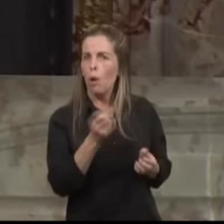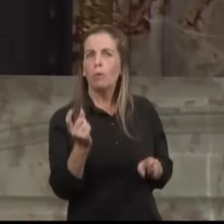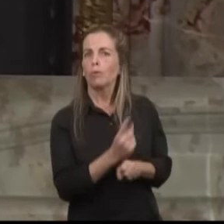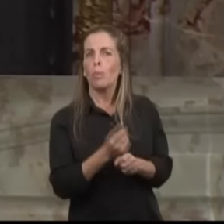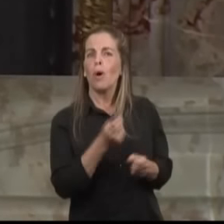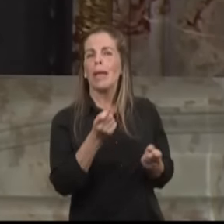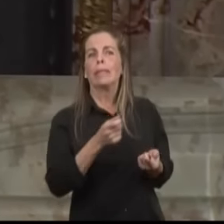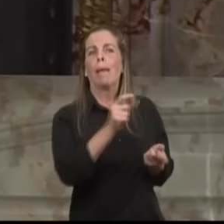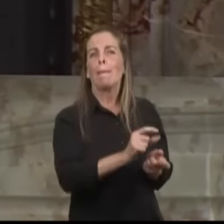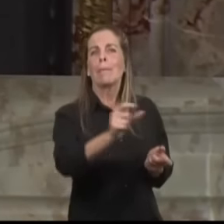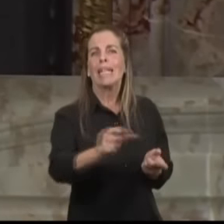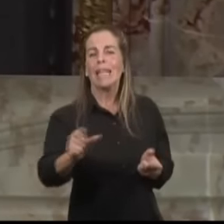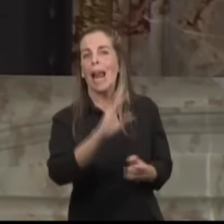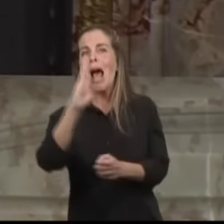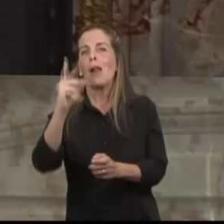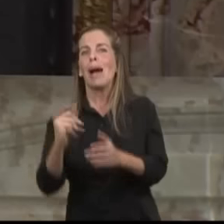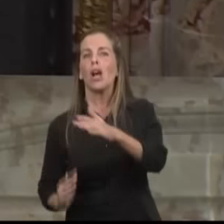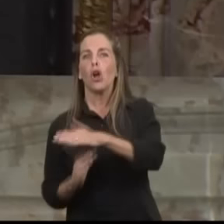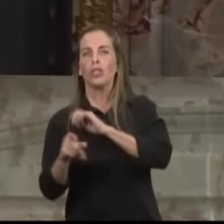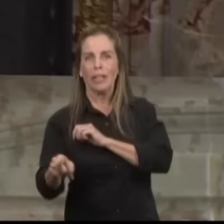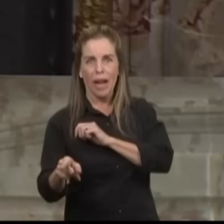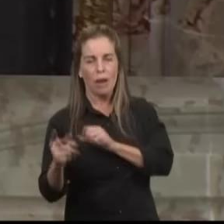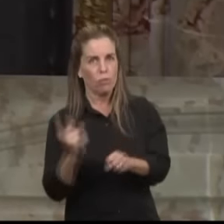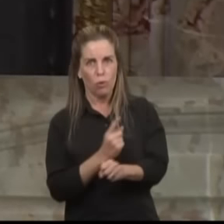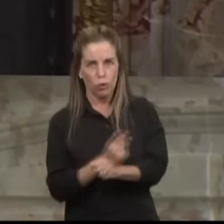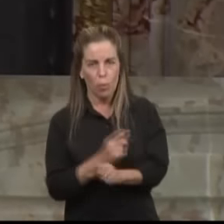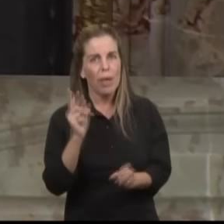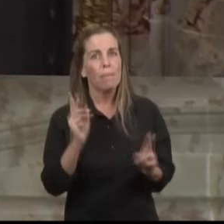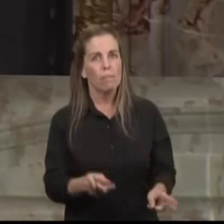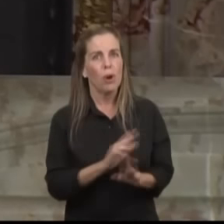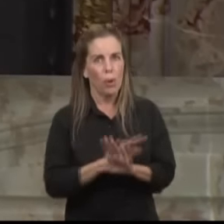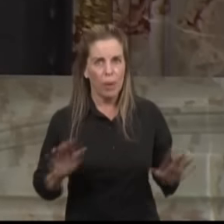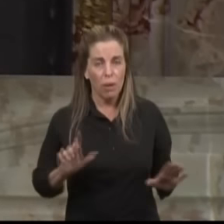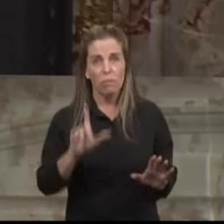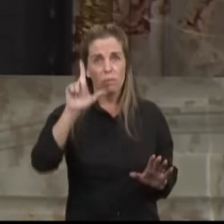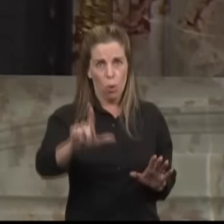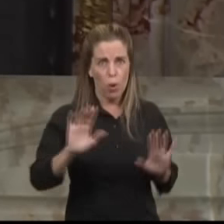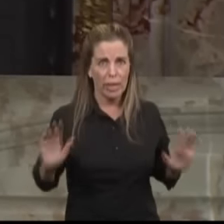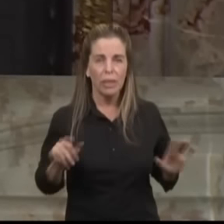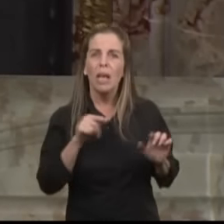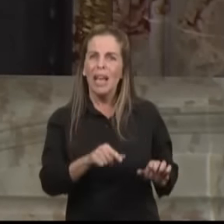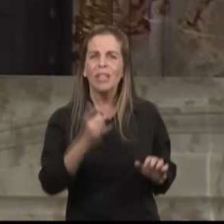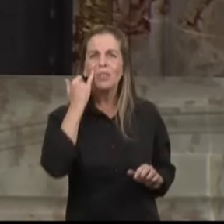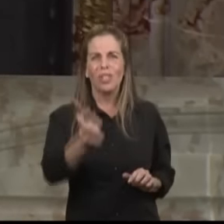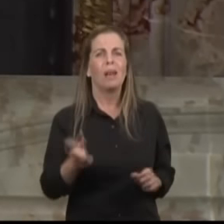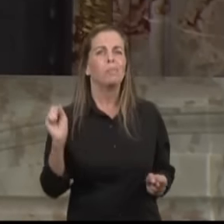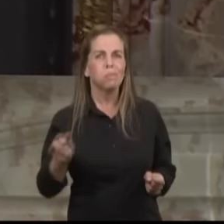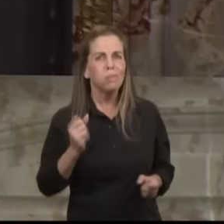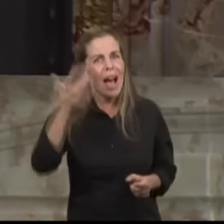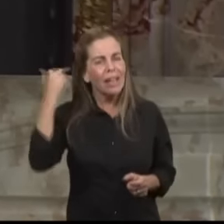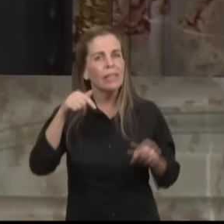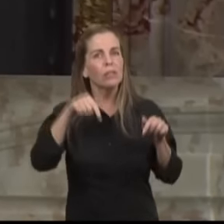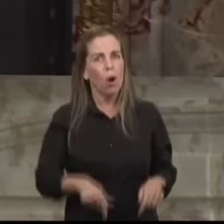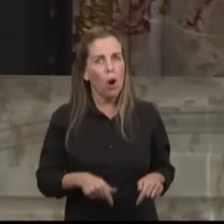solicitar dinero prestado al Banco Central para financiar su gasto. Esto es una medida que, si bien en la práctica ya implementábamos, hoy